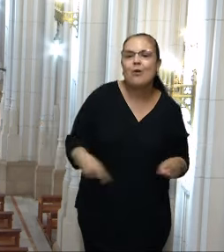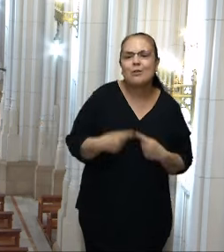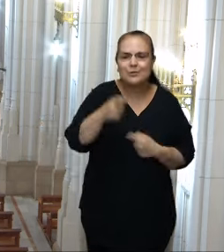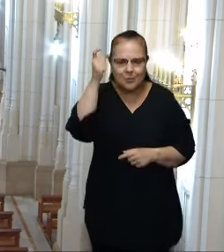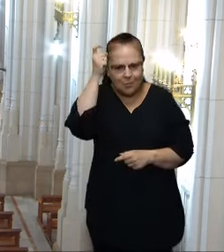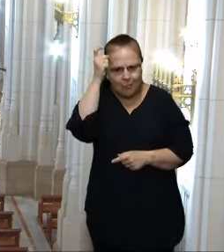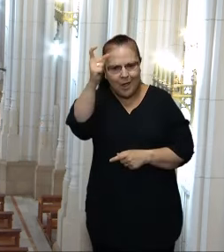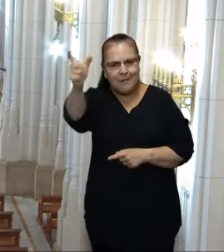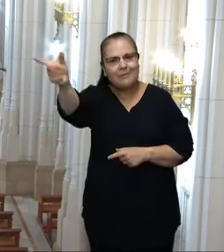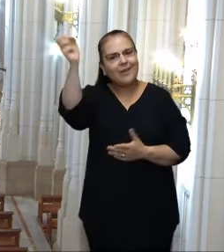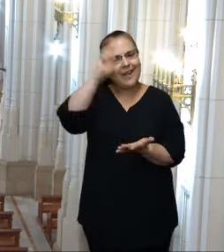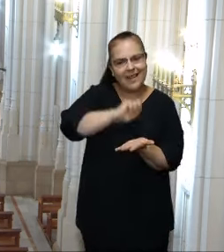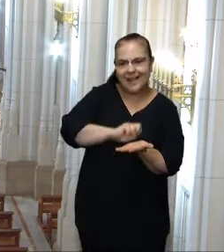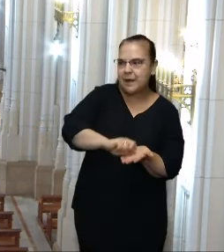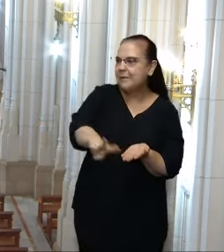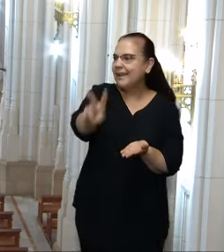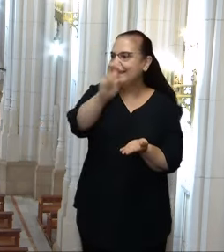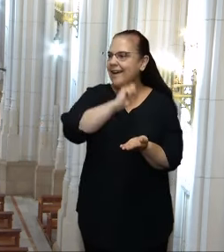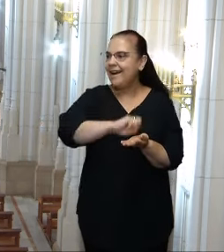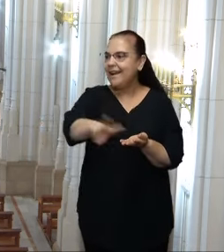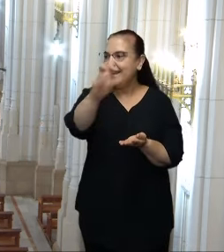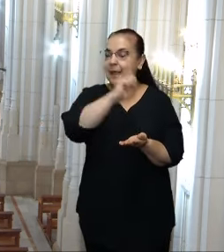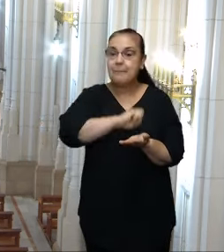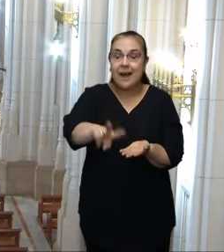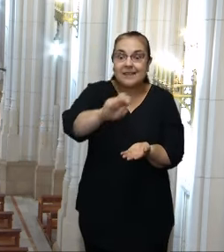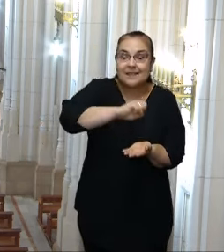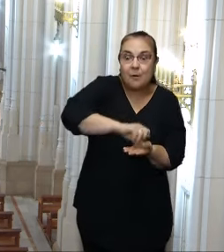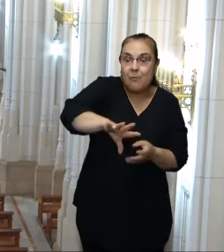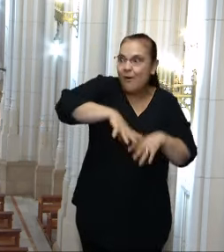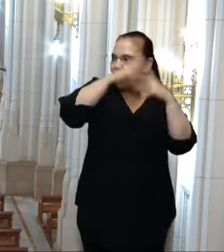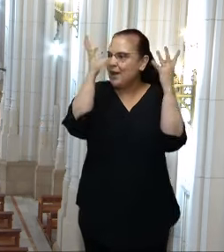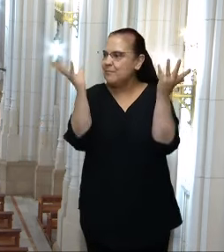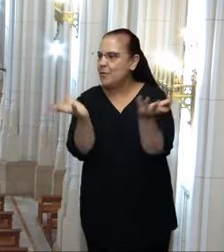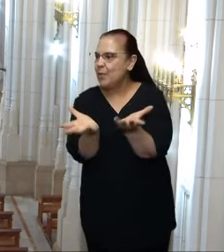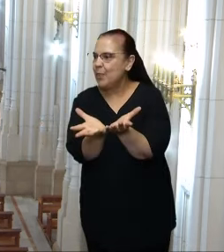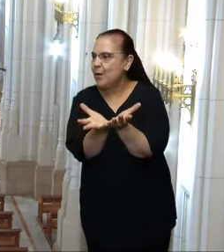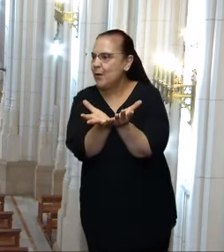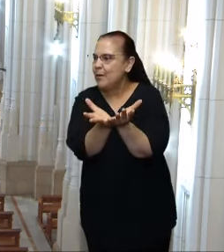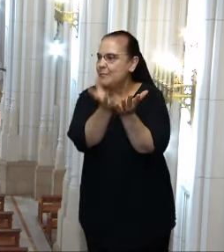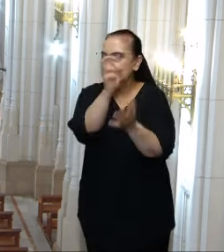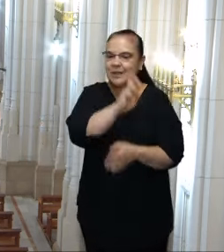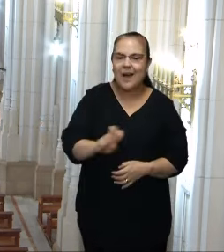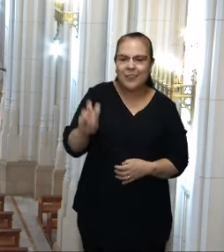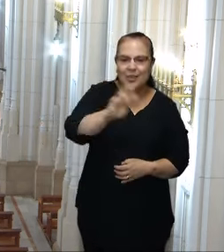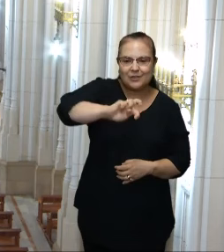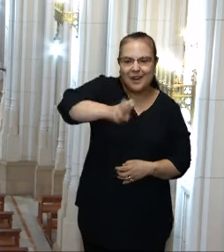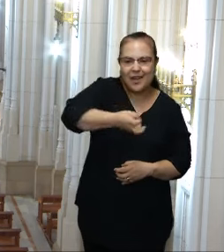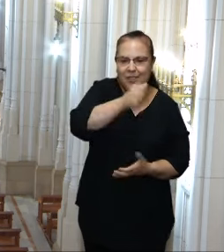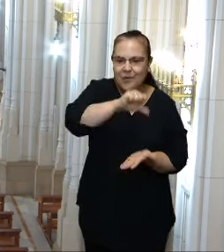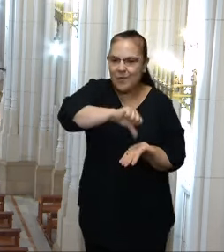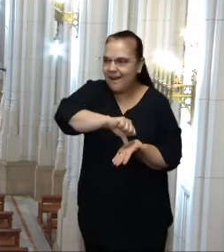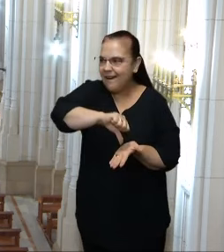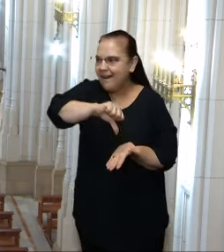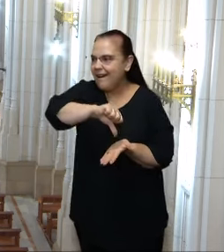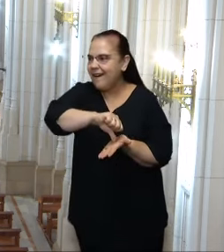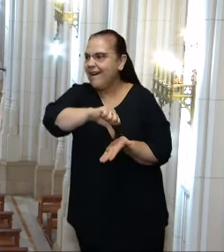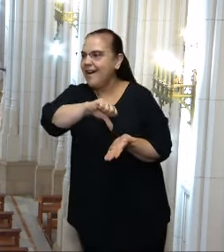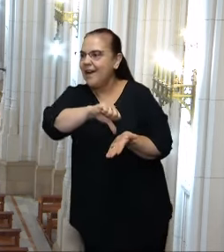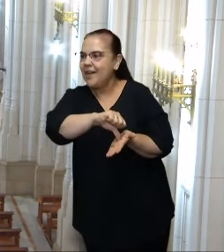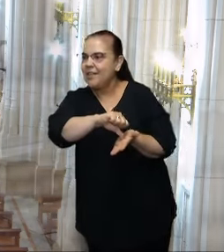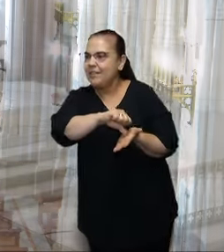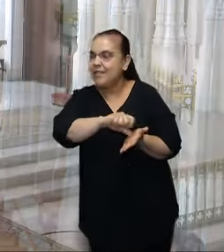Somos un pueblo que camina que marcha por el mundo buscando otra